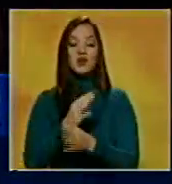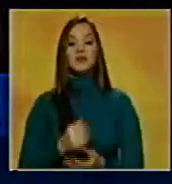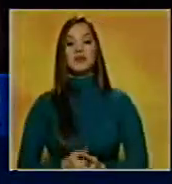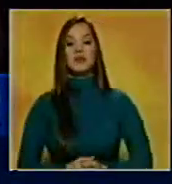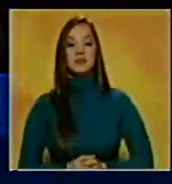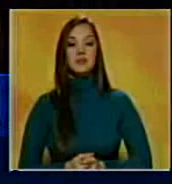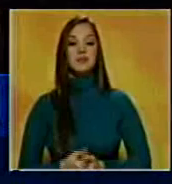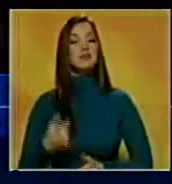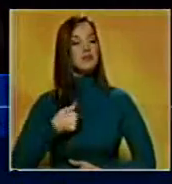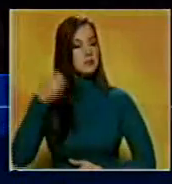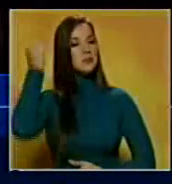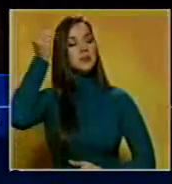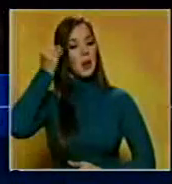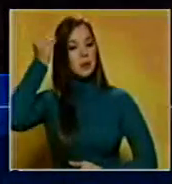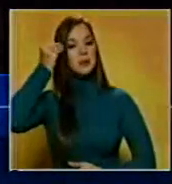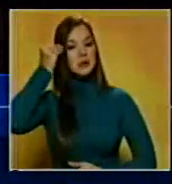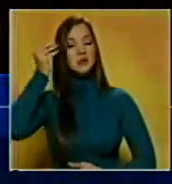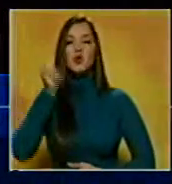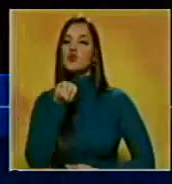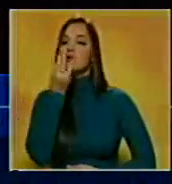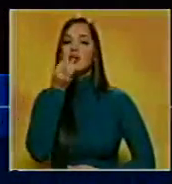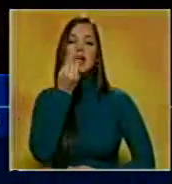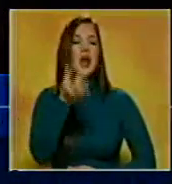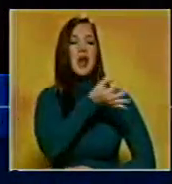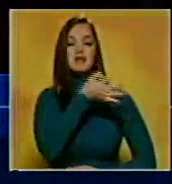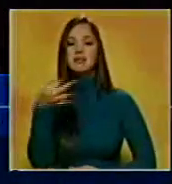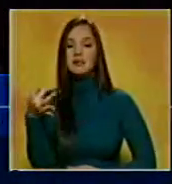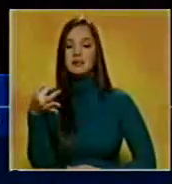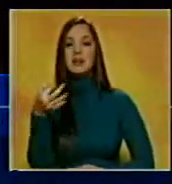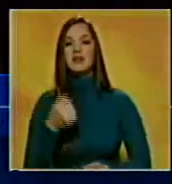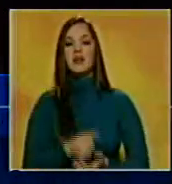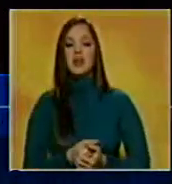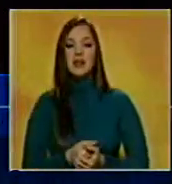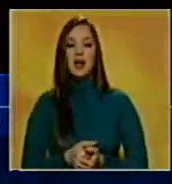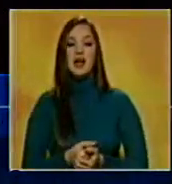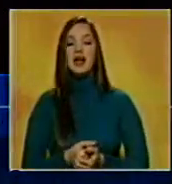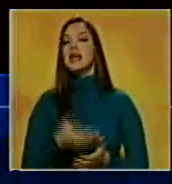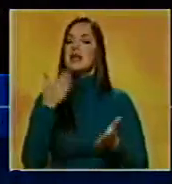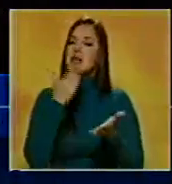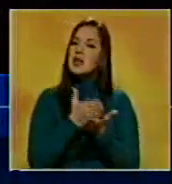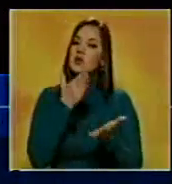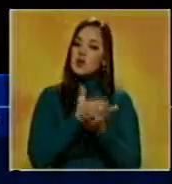Me pareció que fue una charla excelente y que la siga